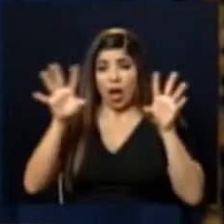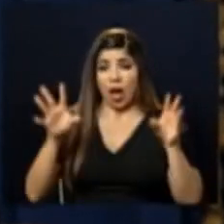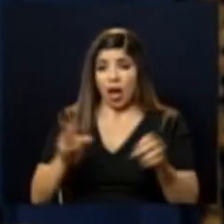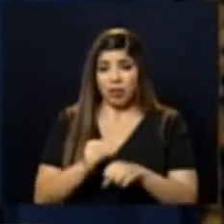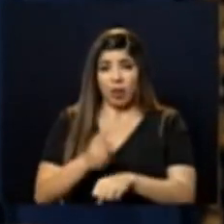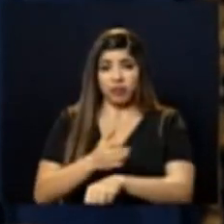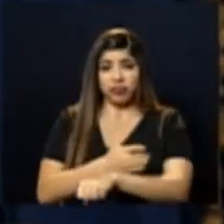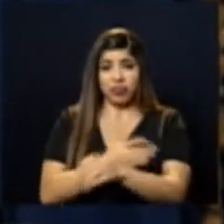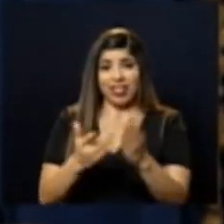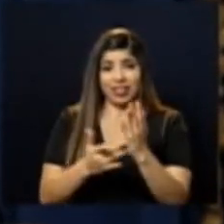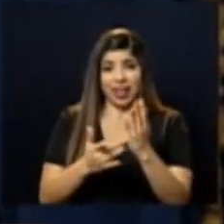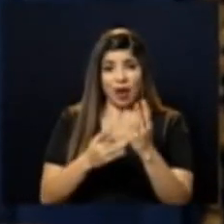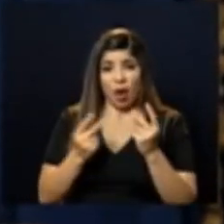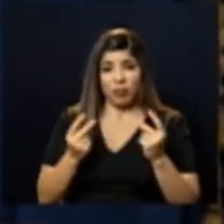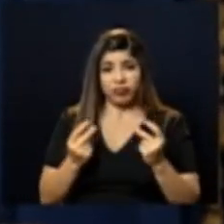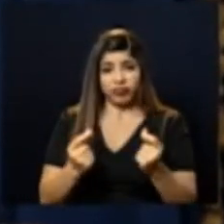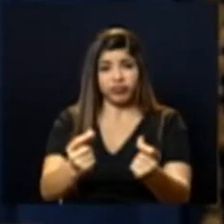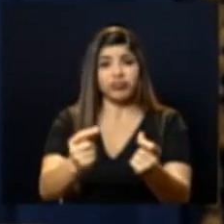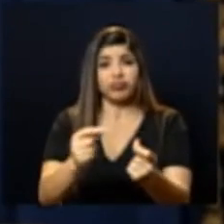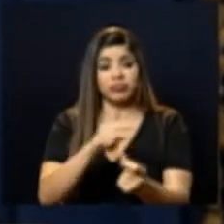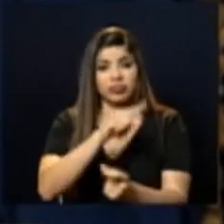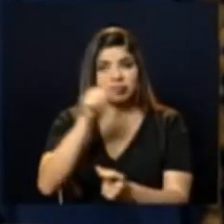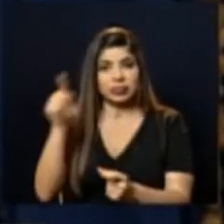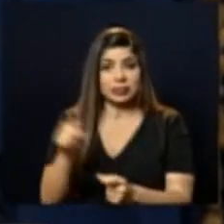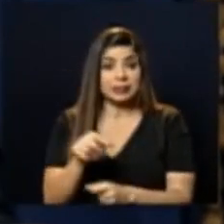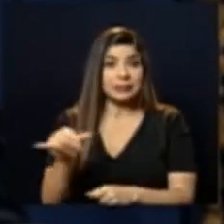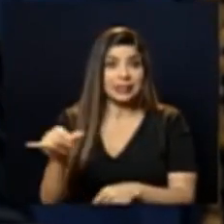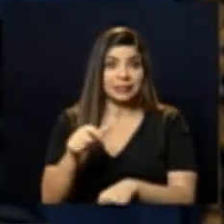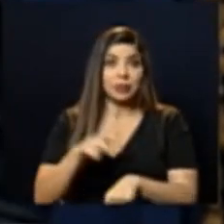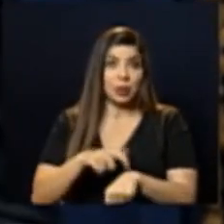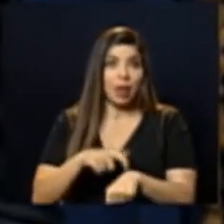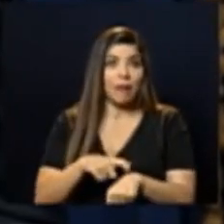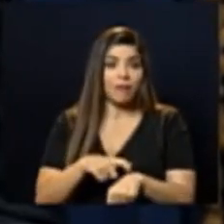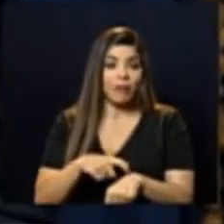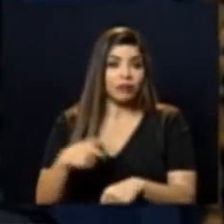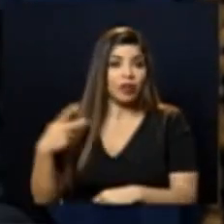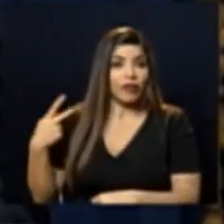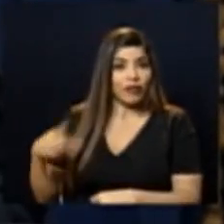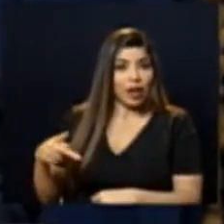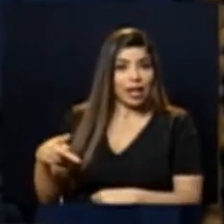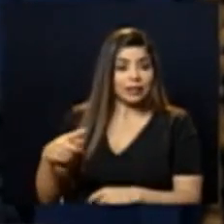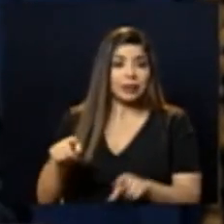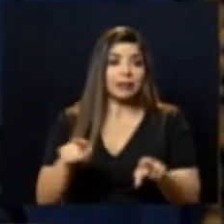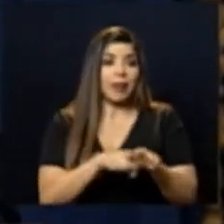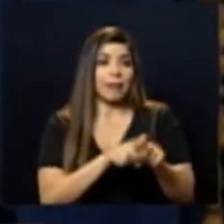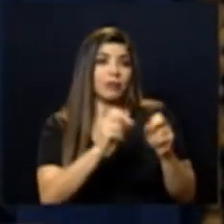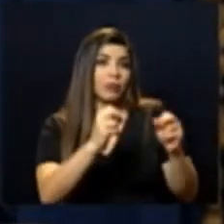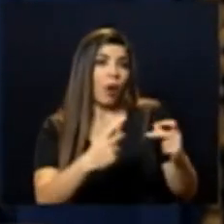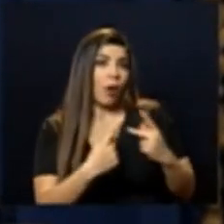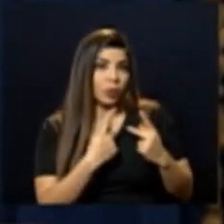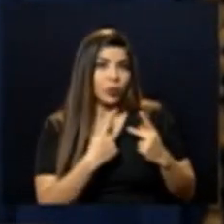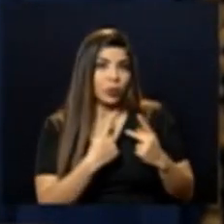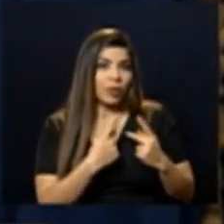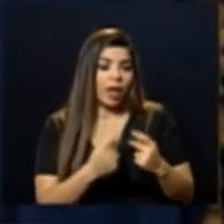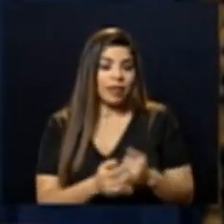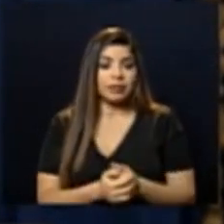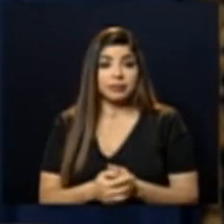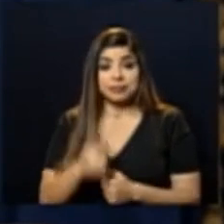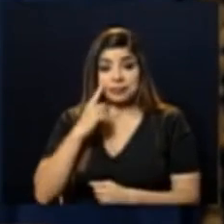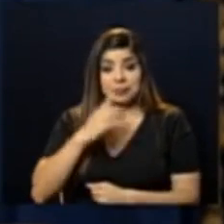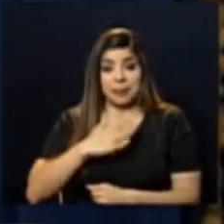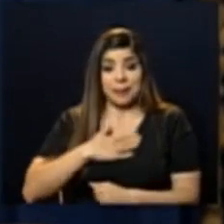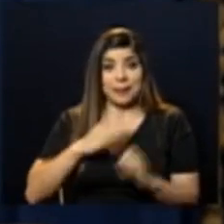acelerados avances tecnológicos suponen a la vez un riesgo y una oportunidad. Para